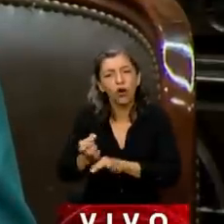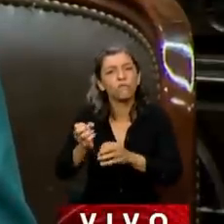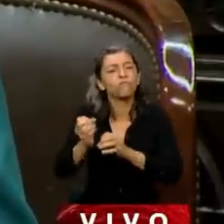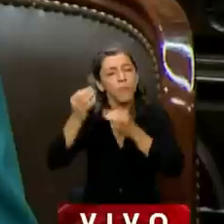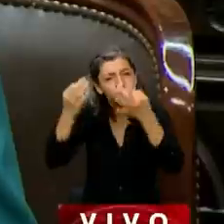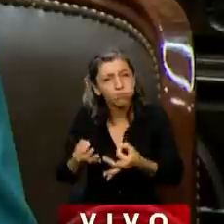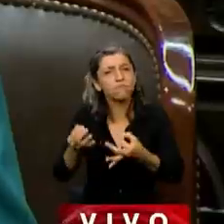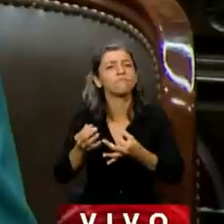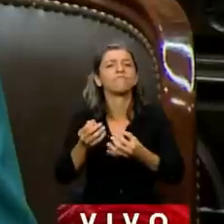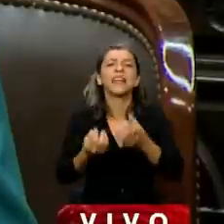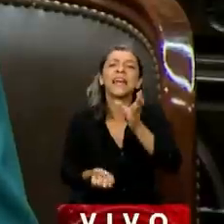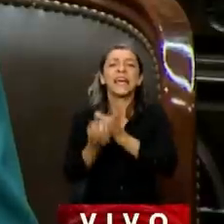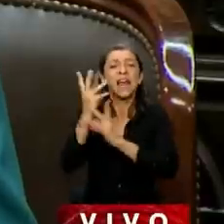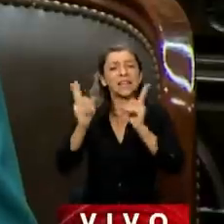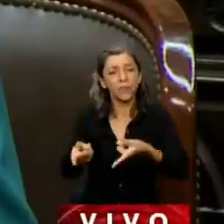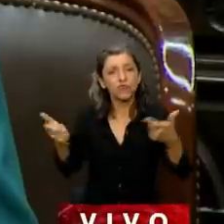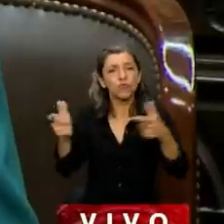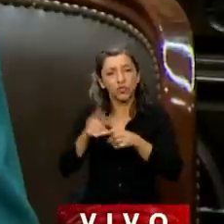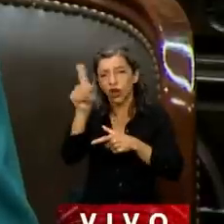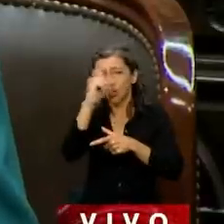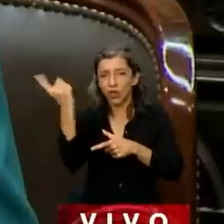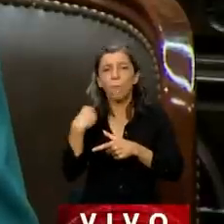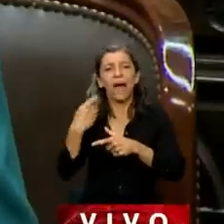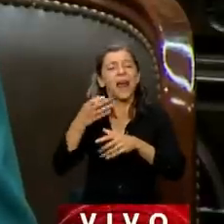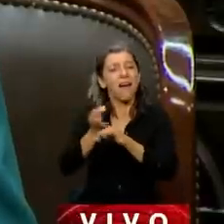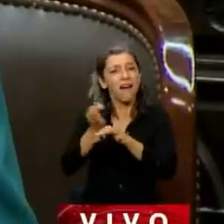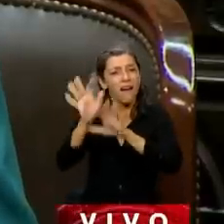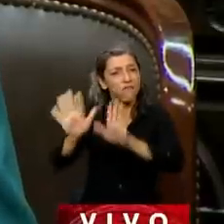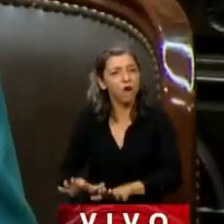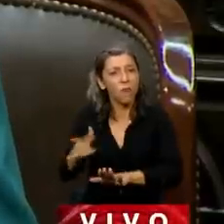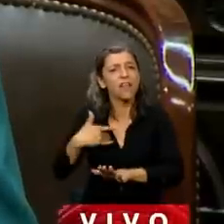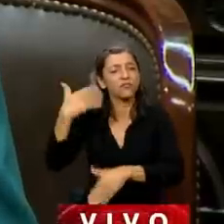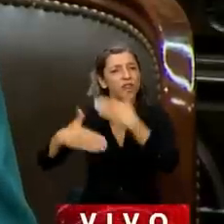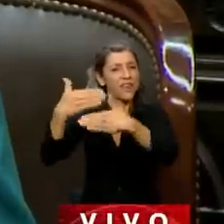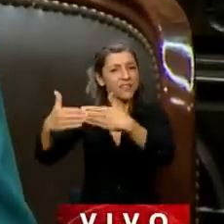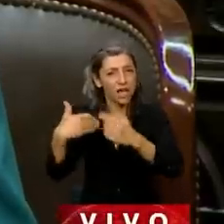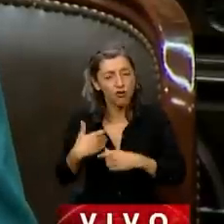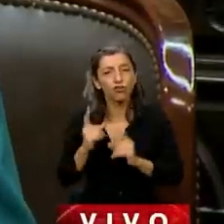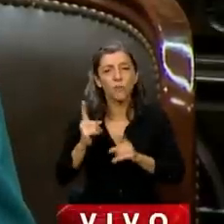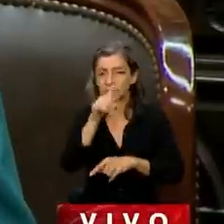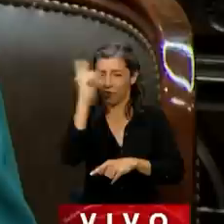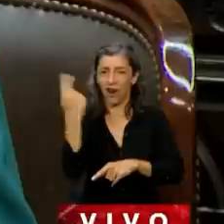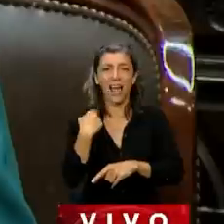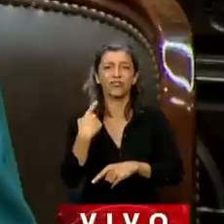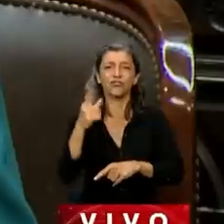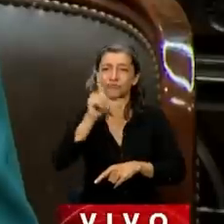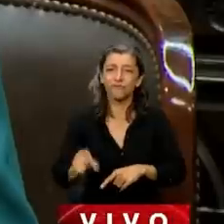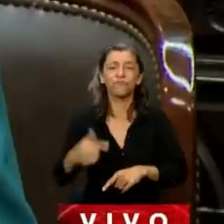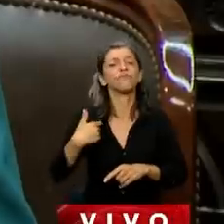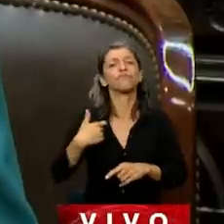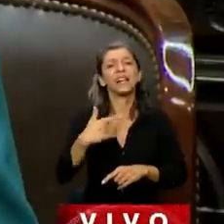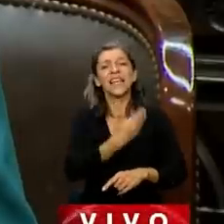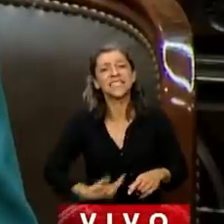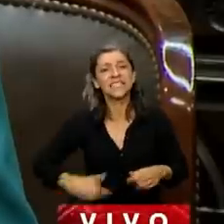una Comisión Nacional de Formación y Desarrollo en el ámbito intersectorial del Estado Nacional, Estados